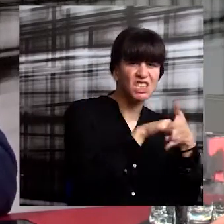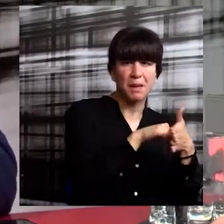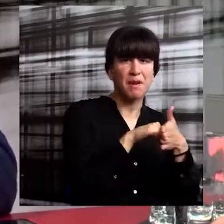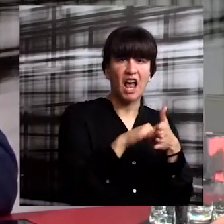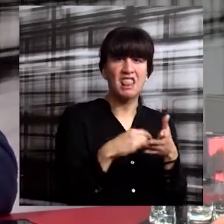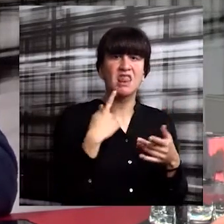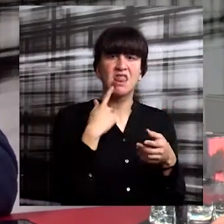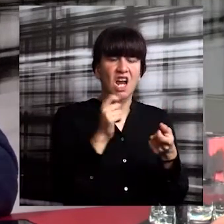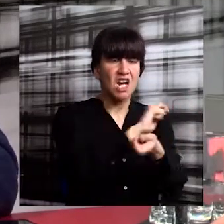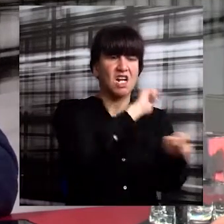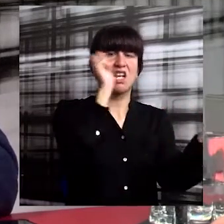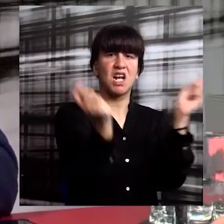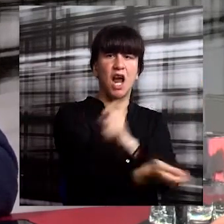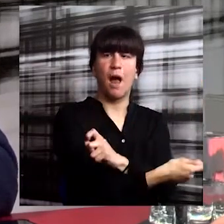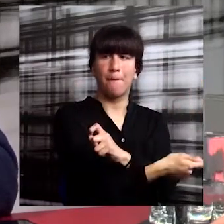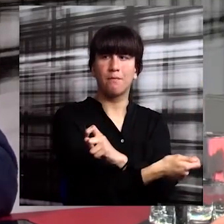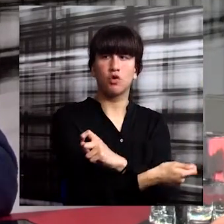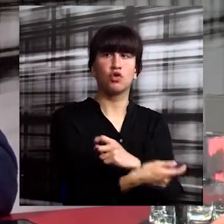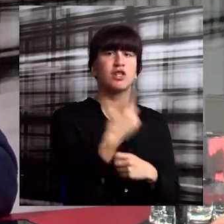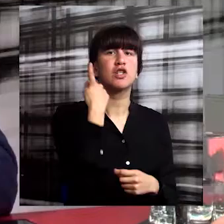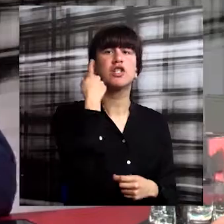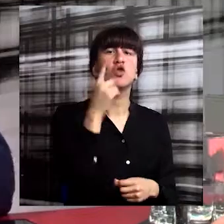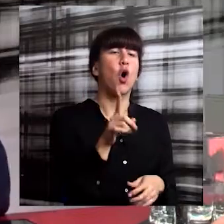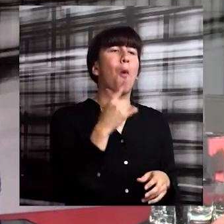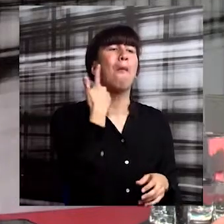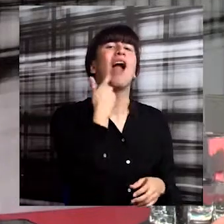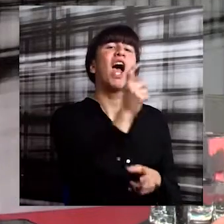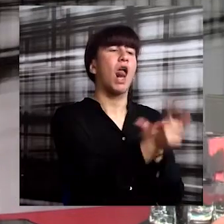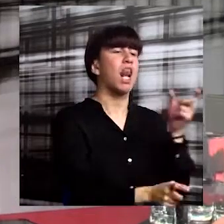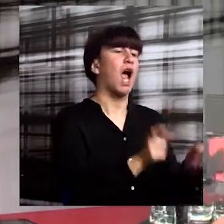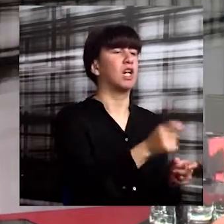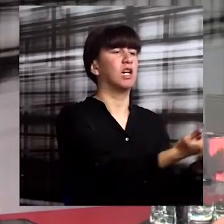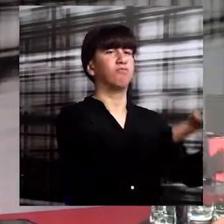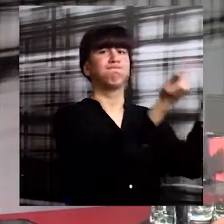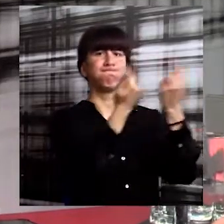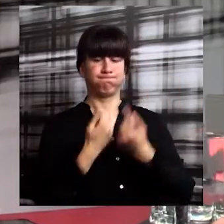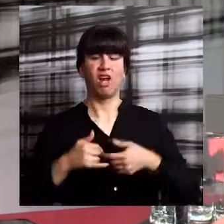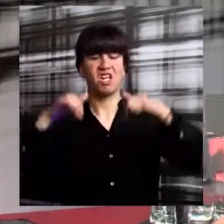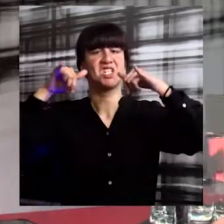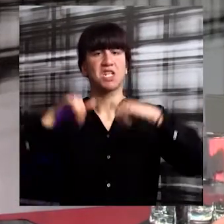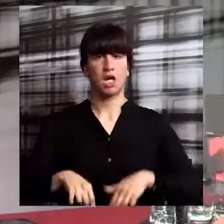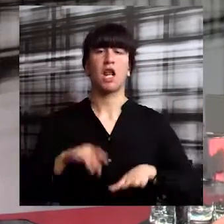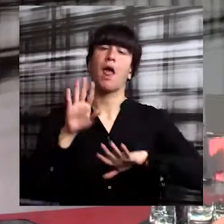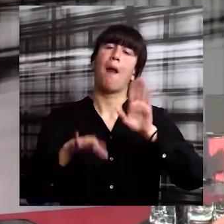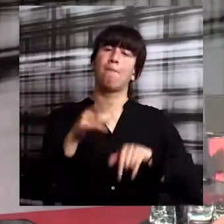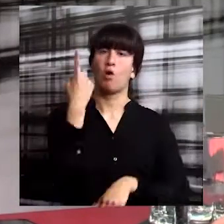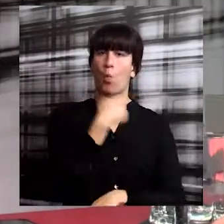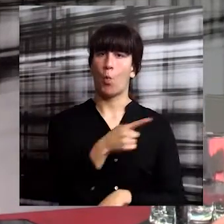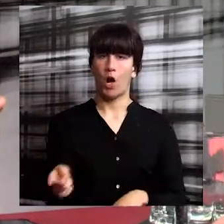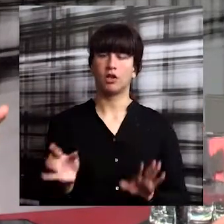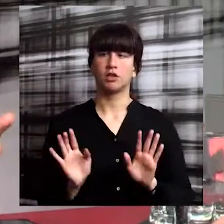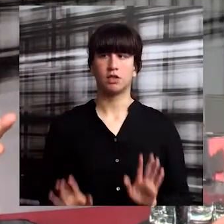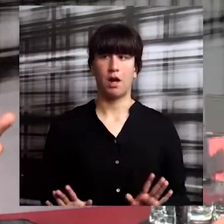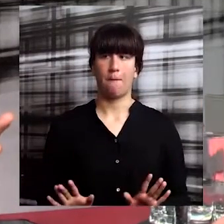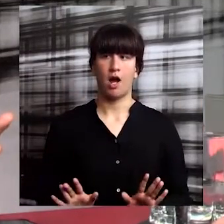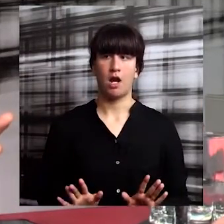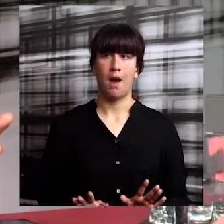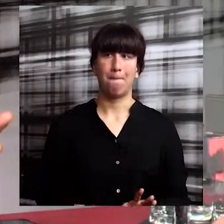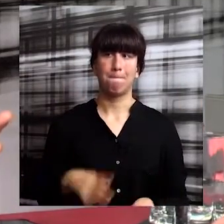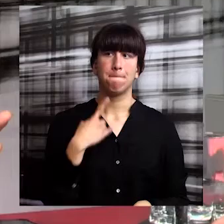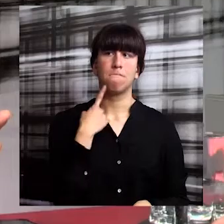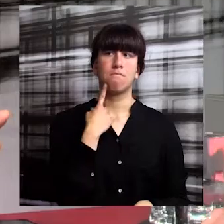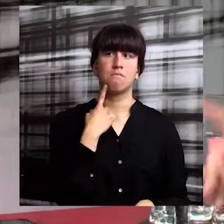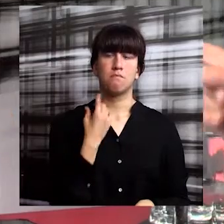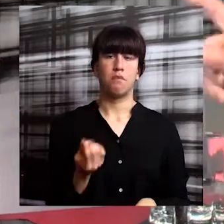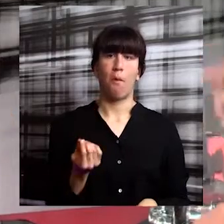que esa gente llegue y se quede y permanezca al menos una semana acá, y eso involucra preocuparse por la ciudad, cosa que no vemos en el alcalde de